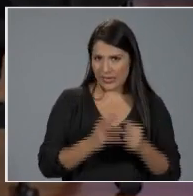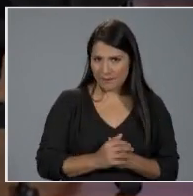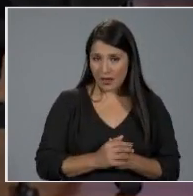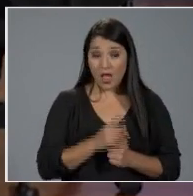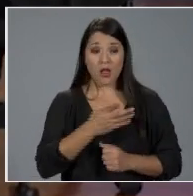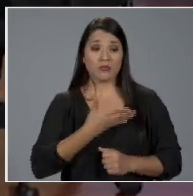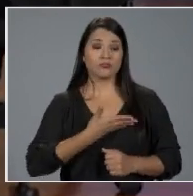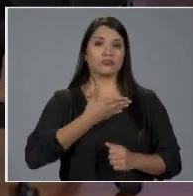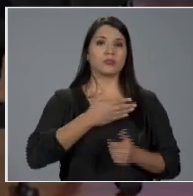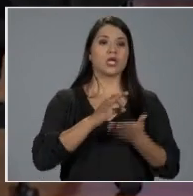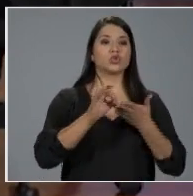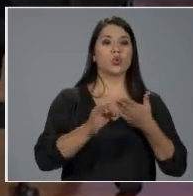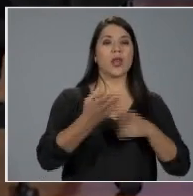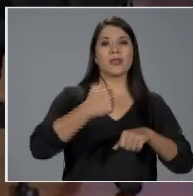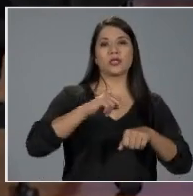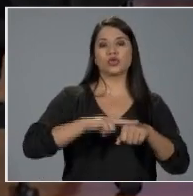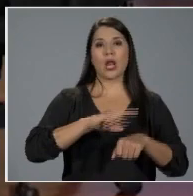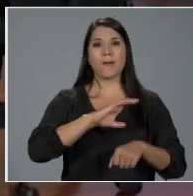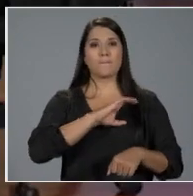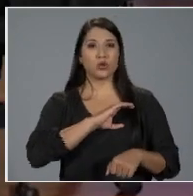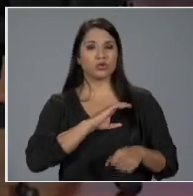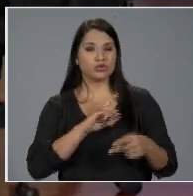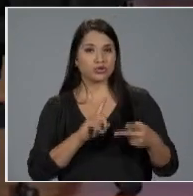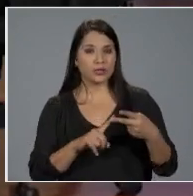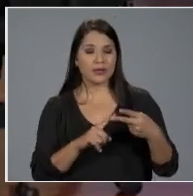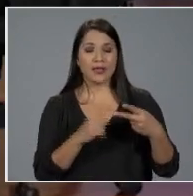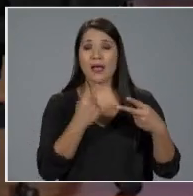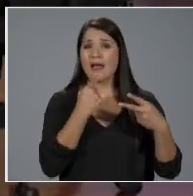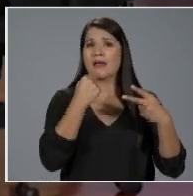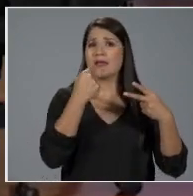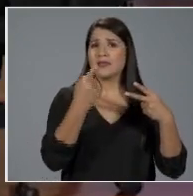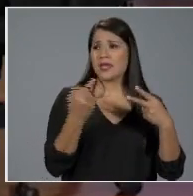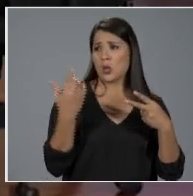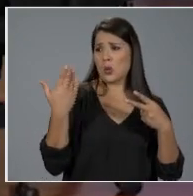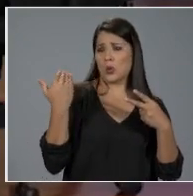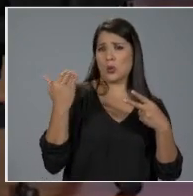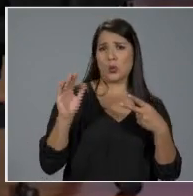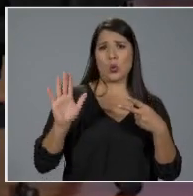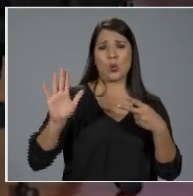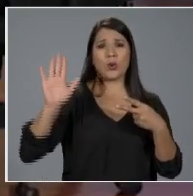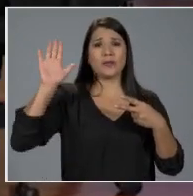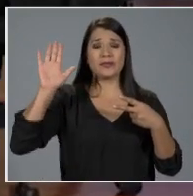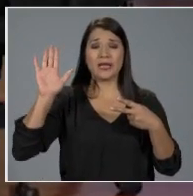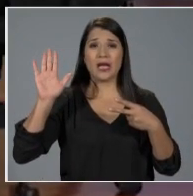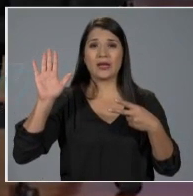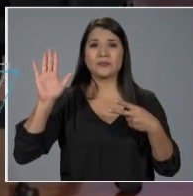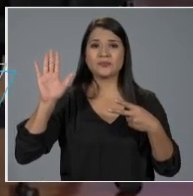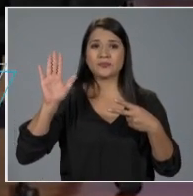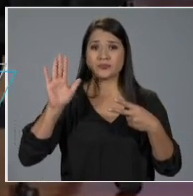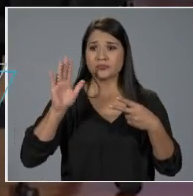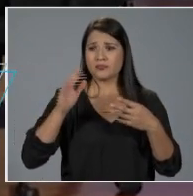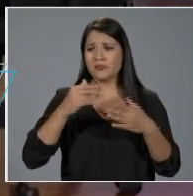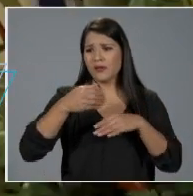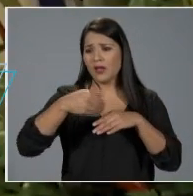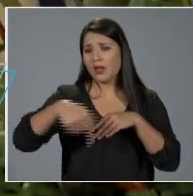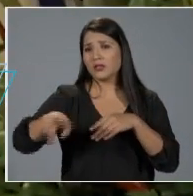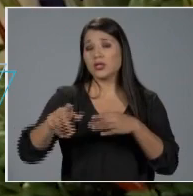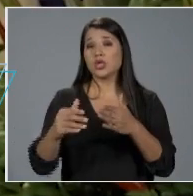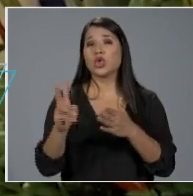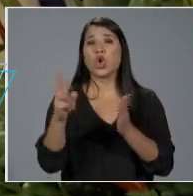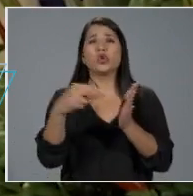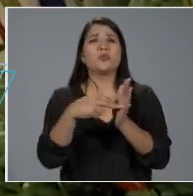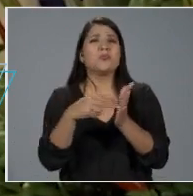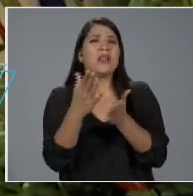de la Escuela Nacional de Policía, de que acaban de juramentar o poner en circulación 2.000 y tantos